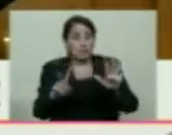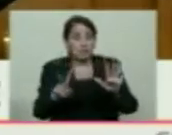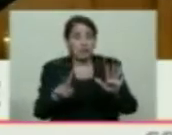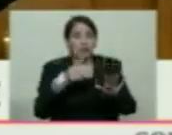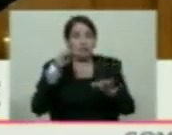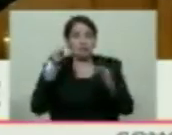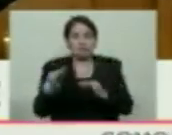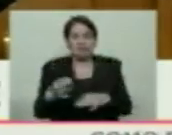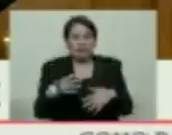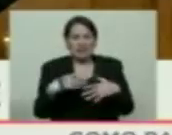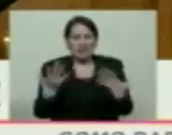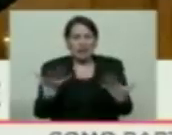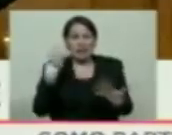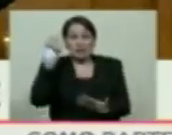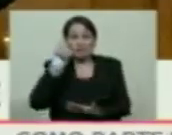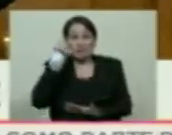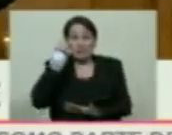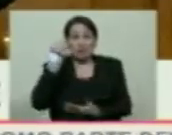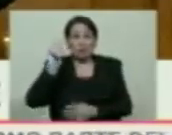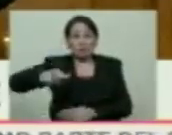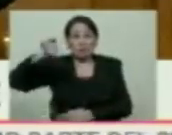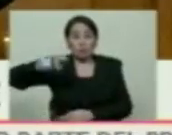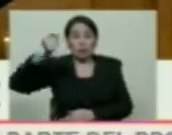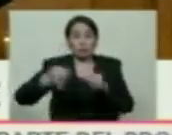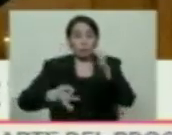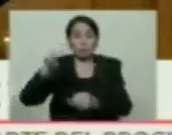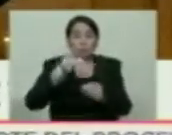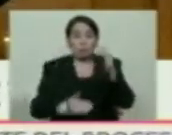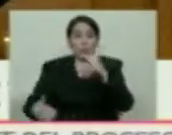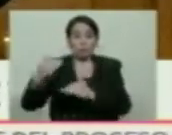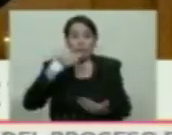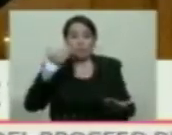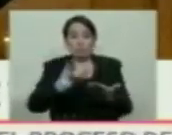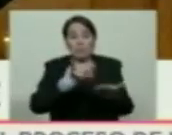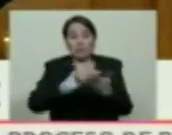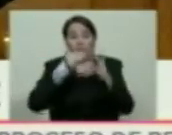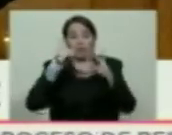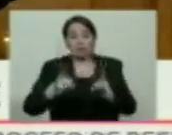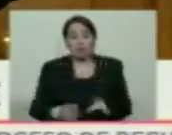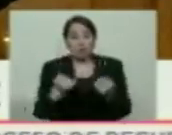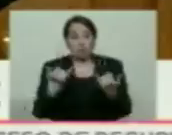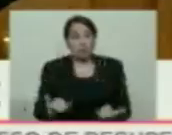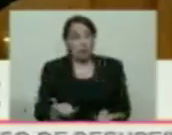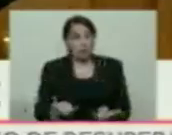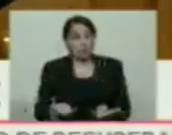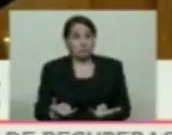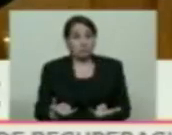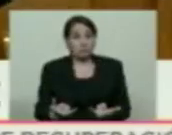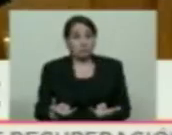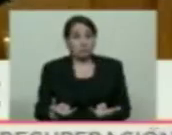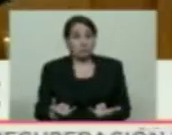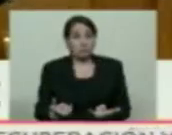considerando que el Tribunal Supremo de Justicia solicitó autorización de esta soberana Asamblea Nacional Constituyente referida al